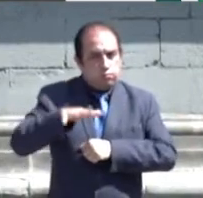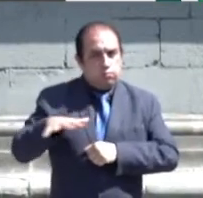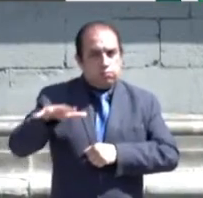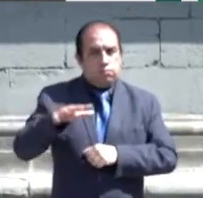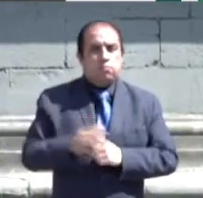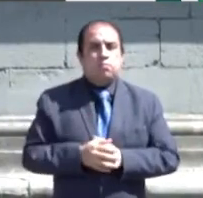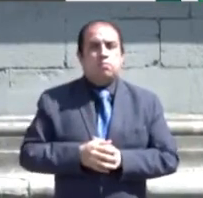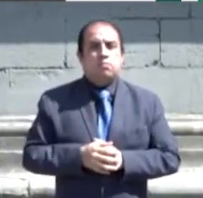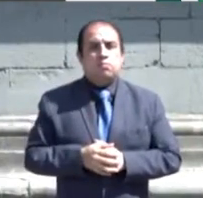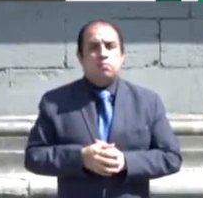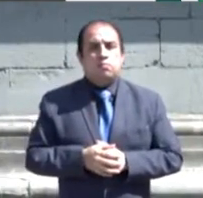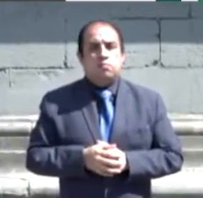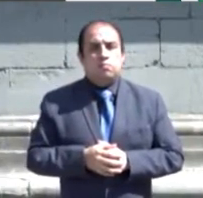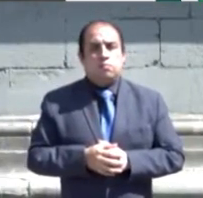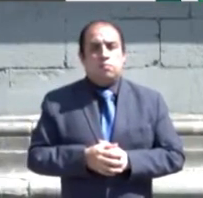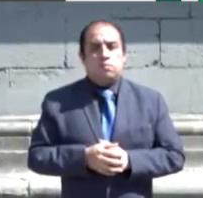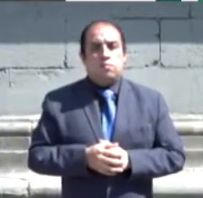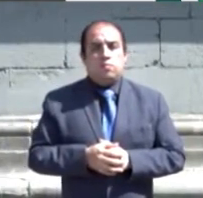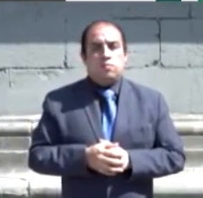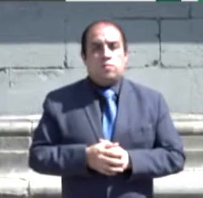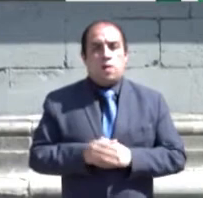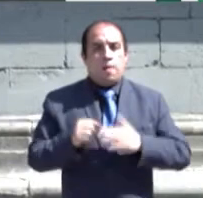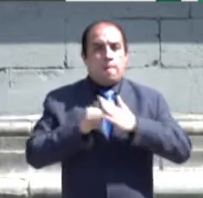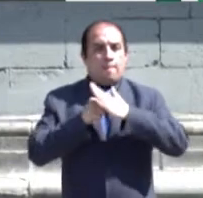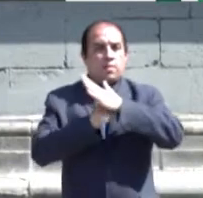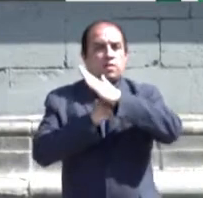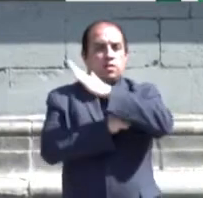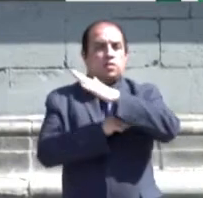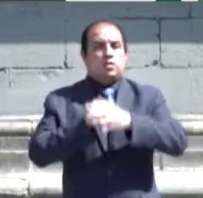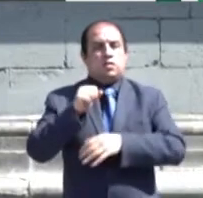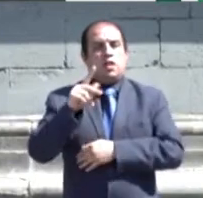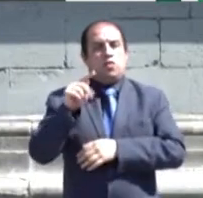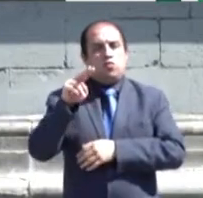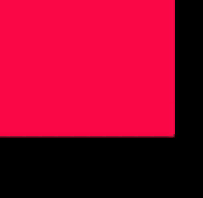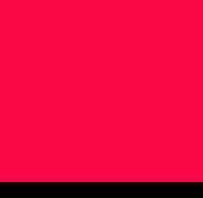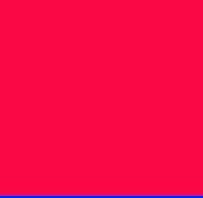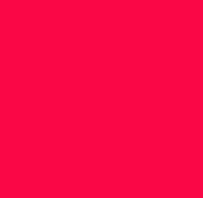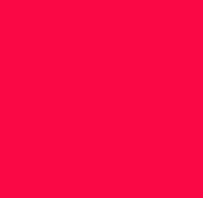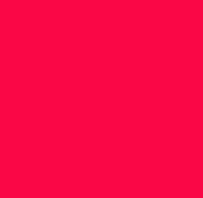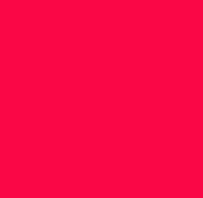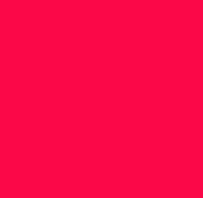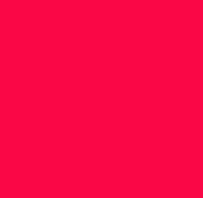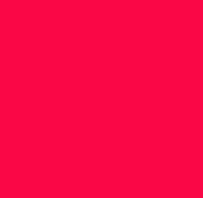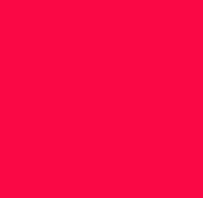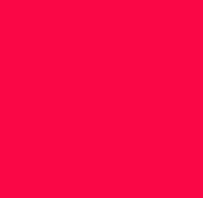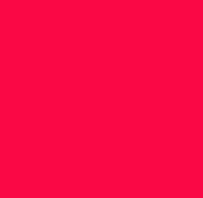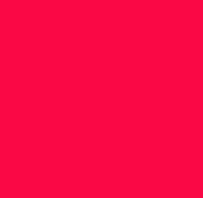Antonio Abad. El pilar es La Pulga, que es un proyecto de Alberto Kalach.